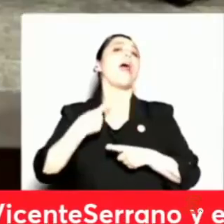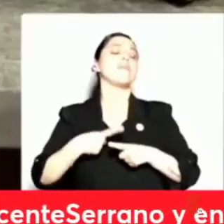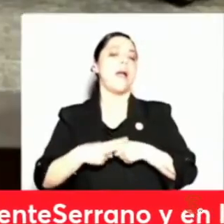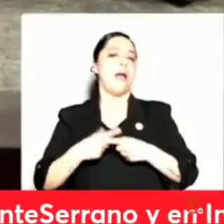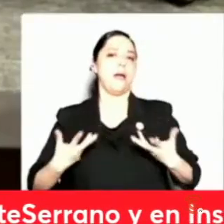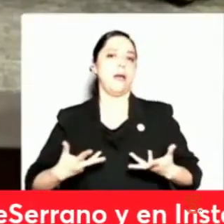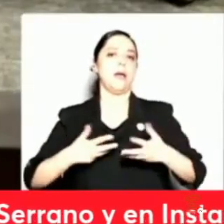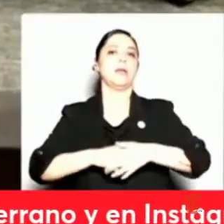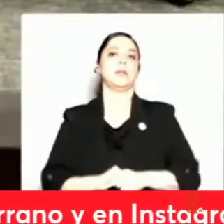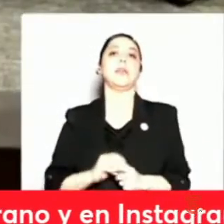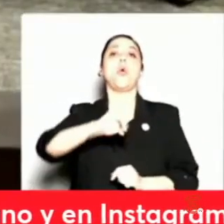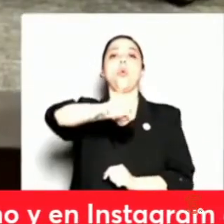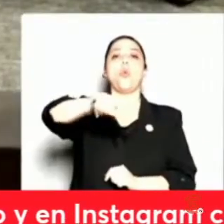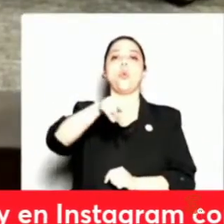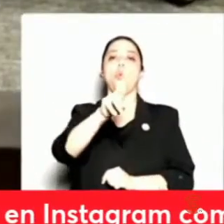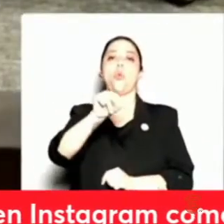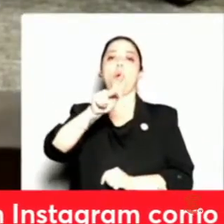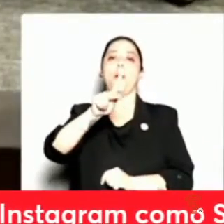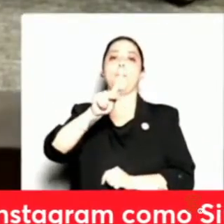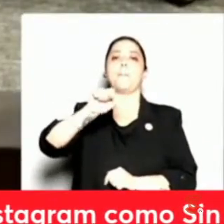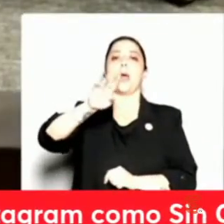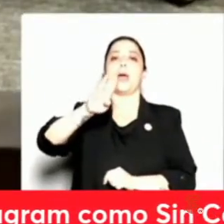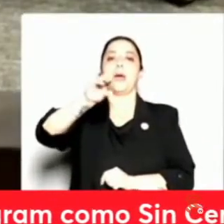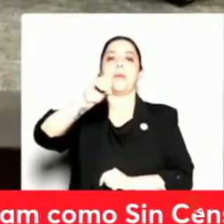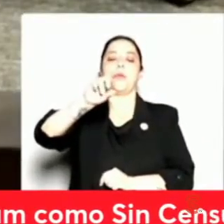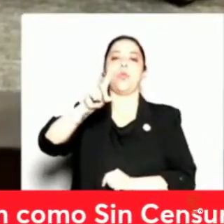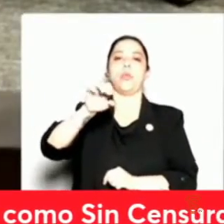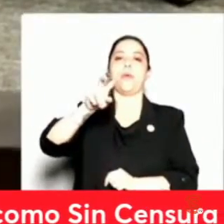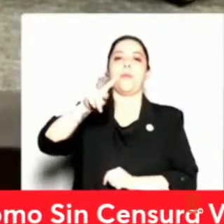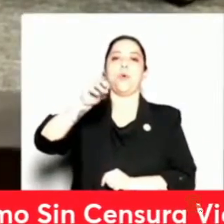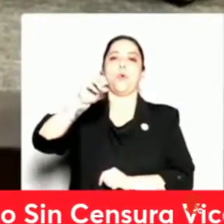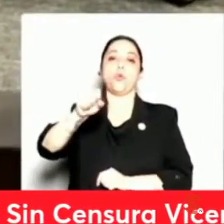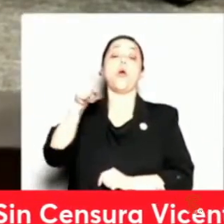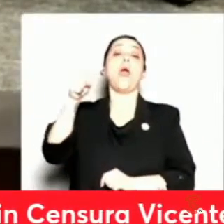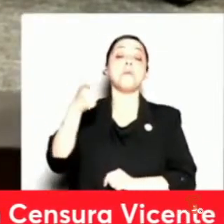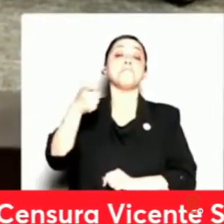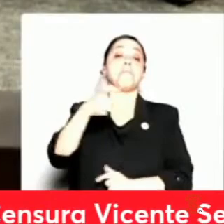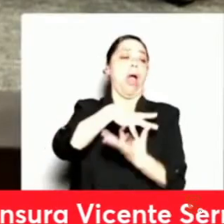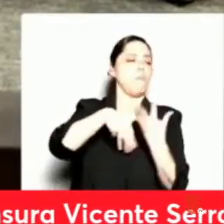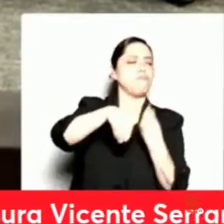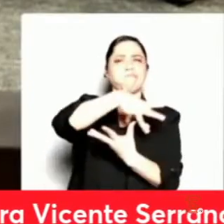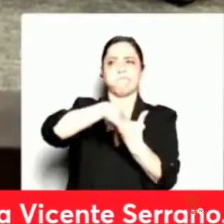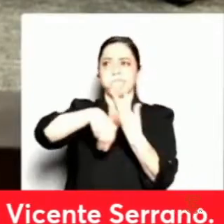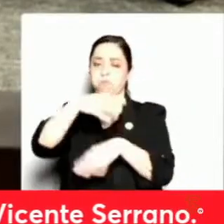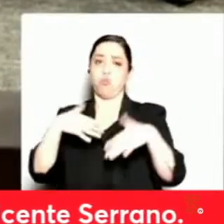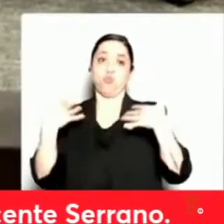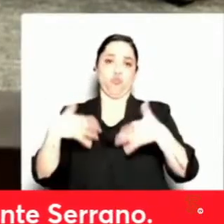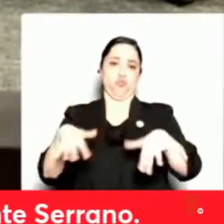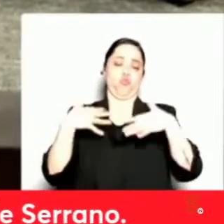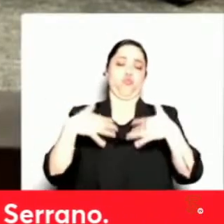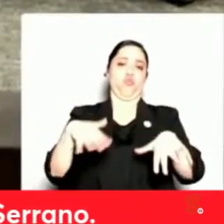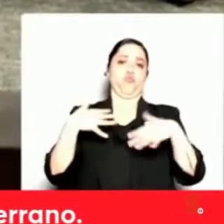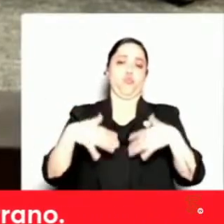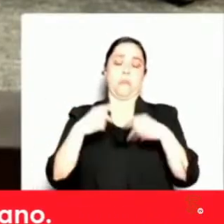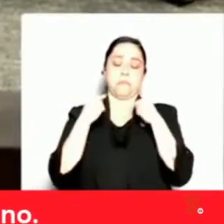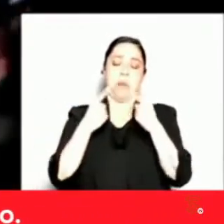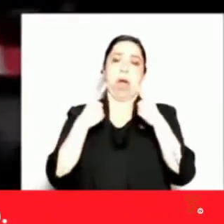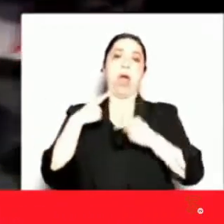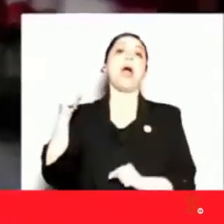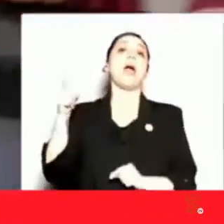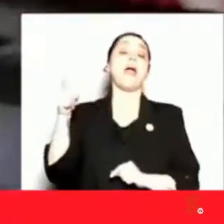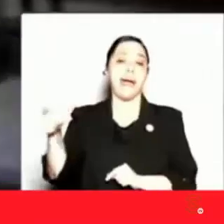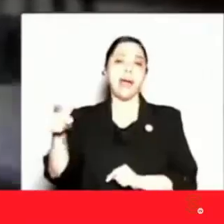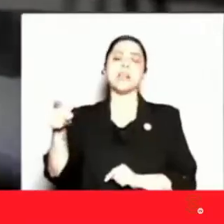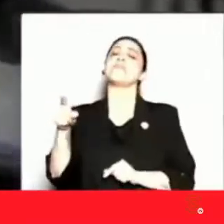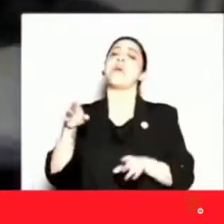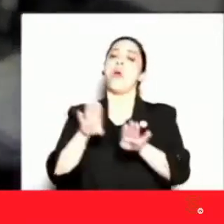por Juan Pablo de Botton, quien es un economista destacado que ha contribuido a